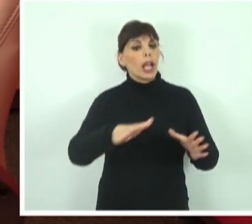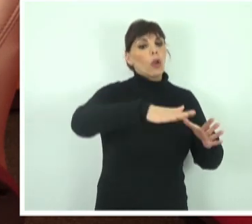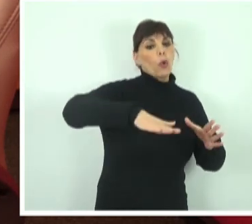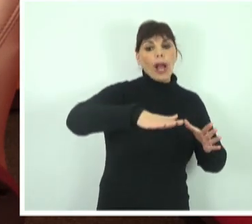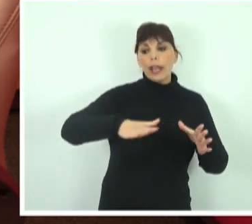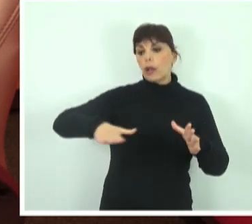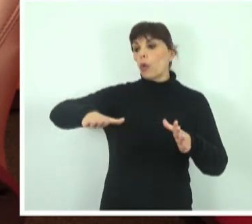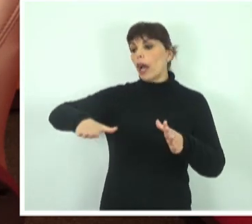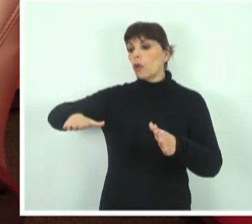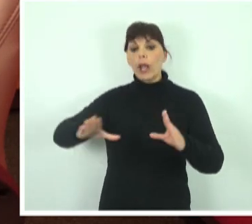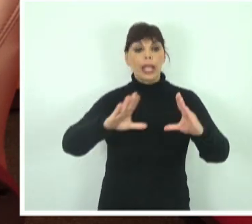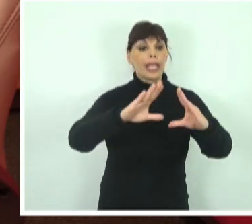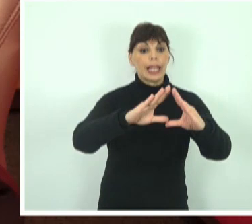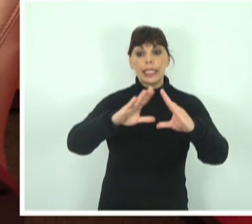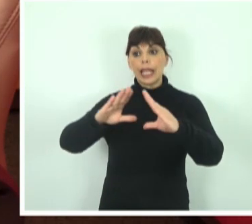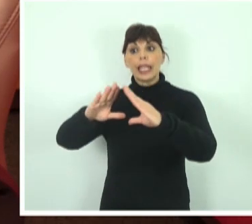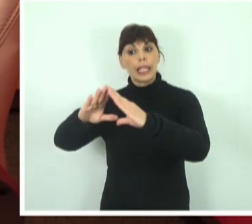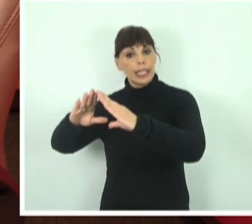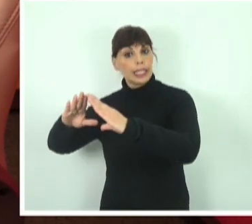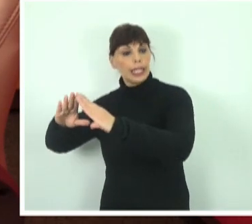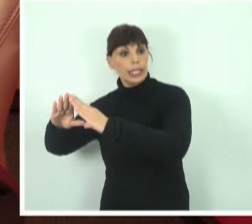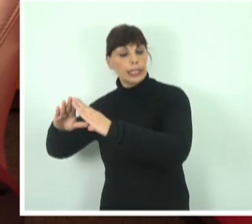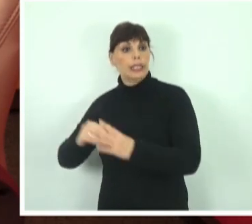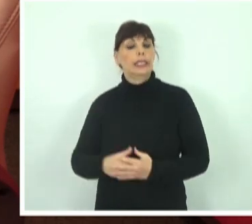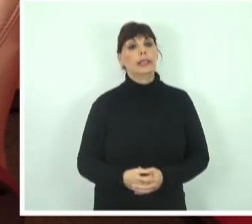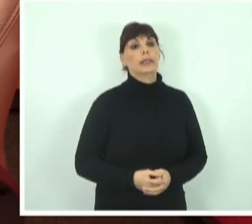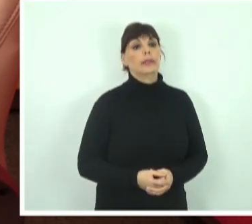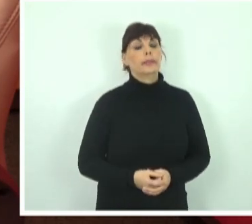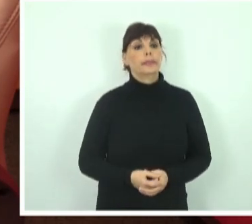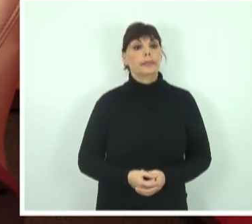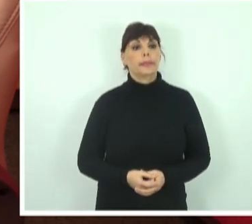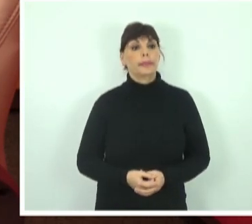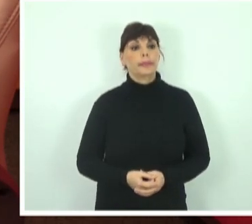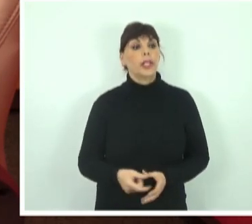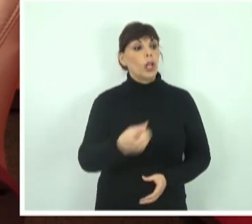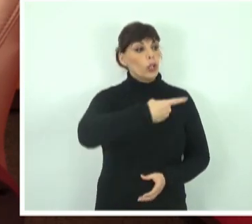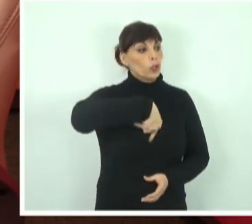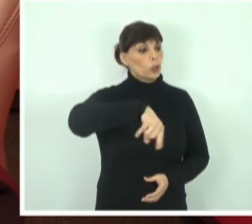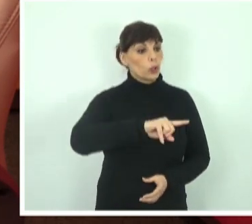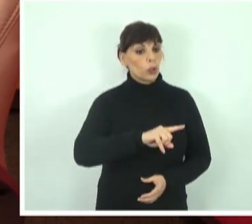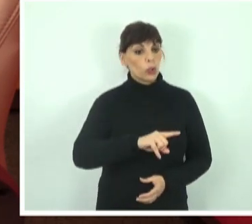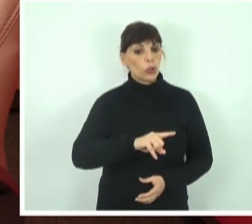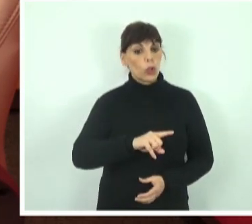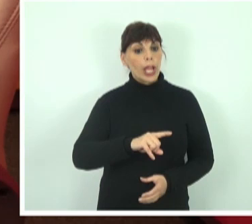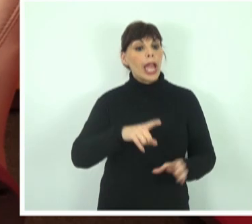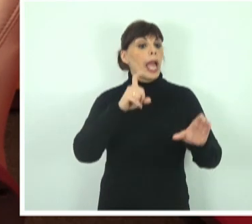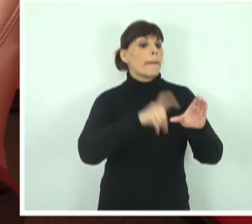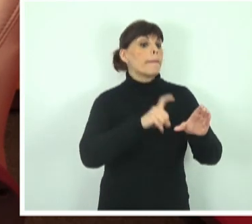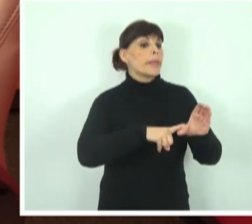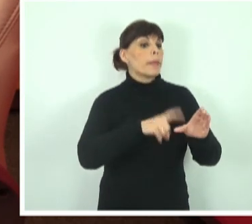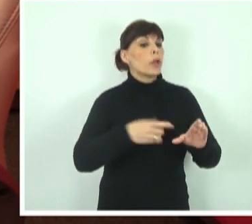somos miembros, somos parte de esa iglesia en todo el mundo,